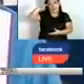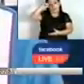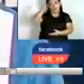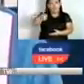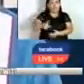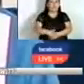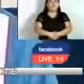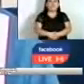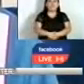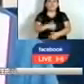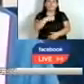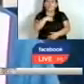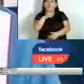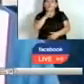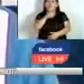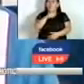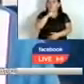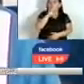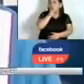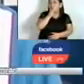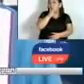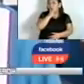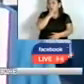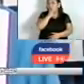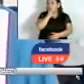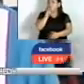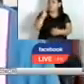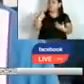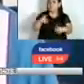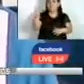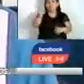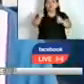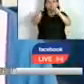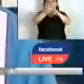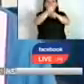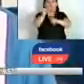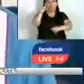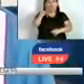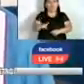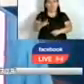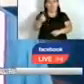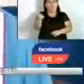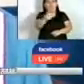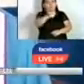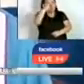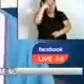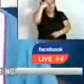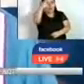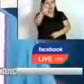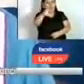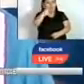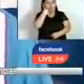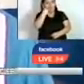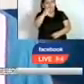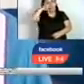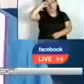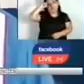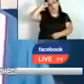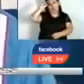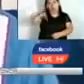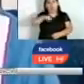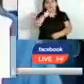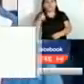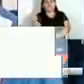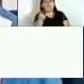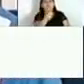dudo que a este día vamos a tener un triunfo. El pueblo no lo va a dar. O sea, la gente inteligente vota por las obras y los demás pues votan